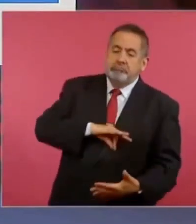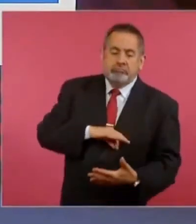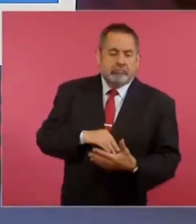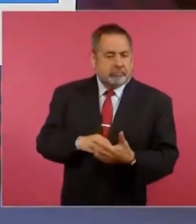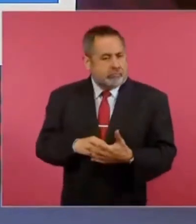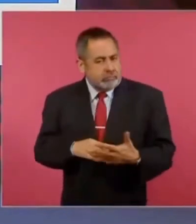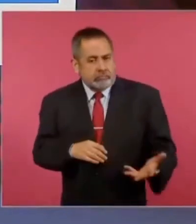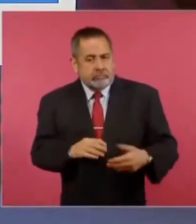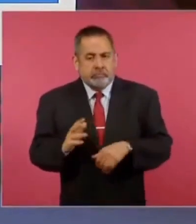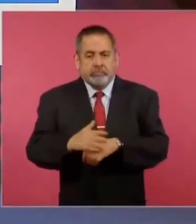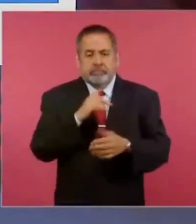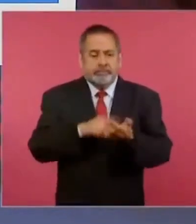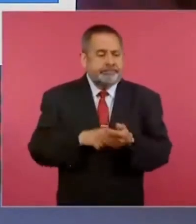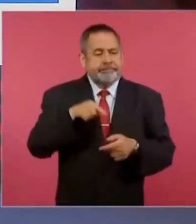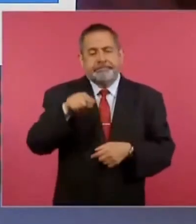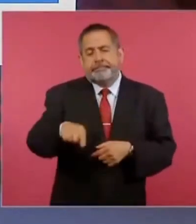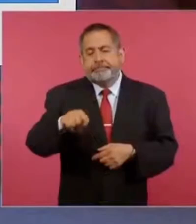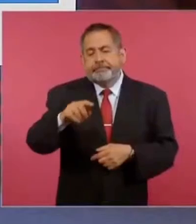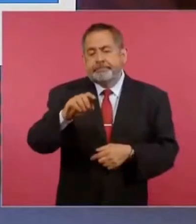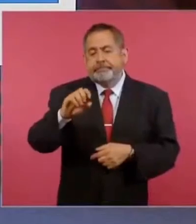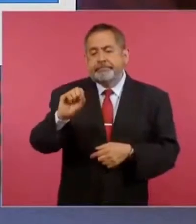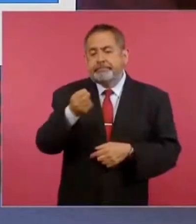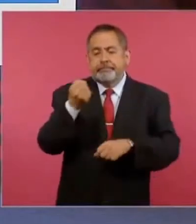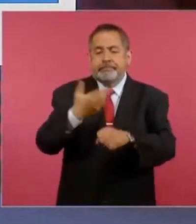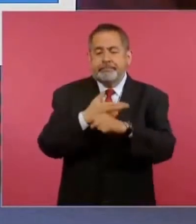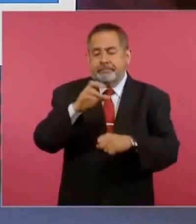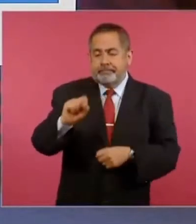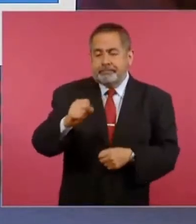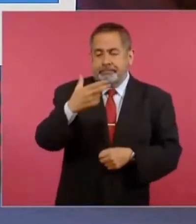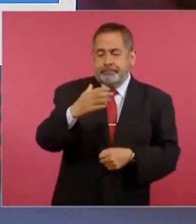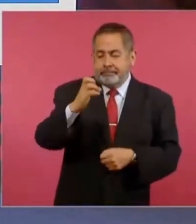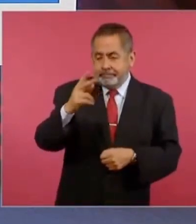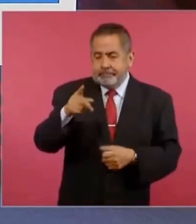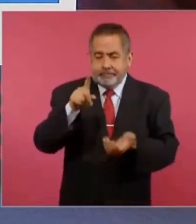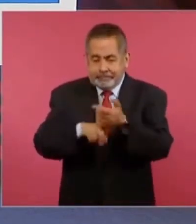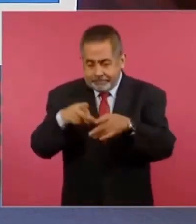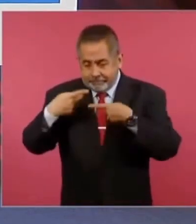Porque los que trabajaban en Hacienda eran empleados de los bancos.